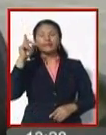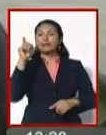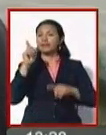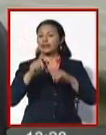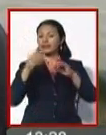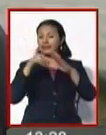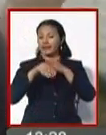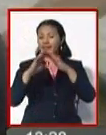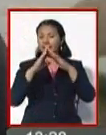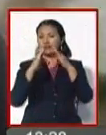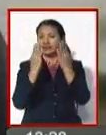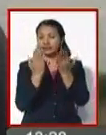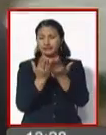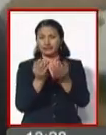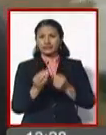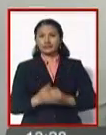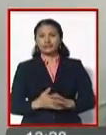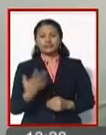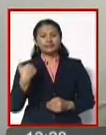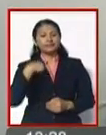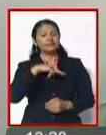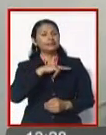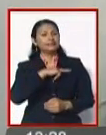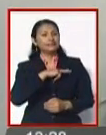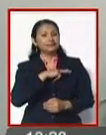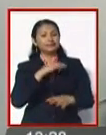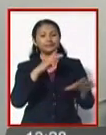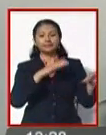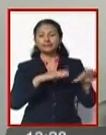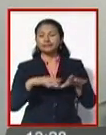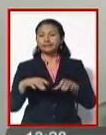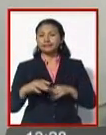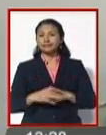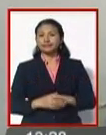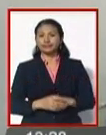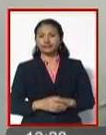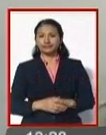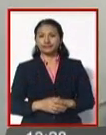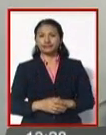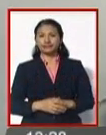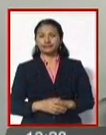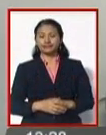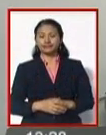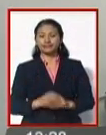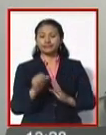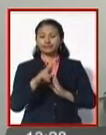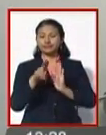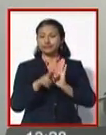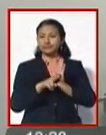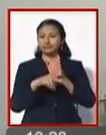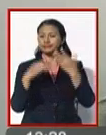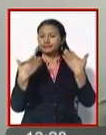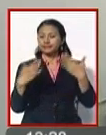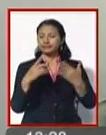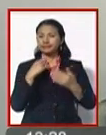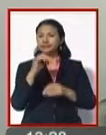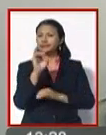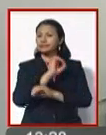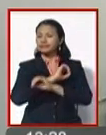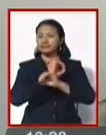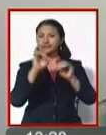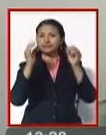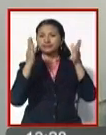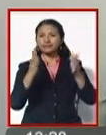le permitía ingresar a clases. Nosotros vamos a actuar de una manera más que todo en norma y dentro de ello es que